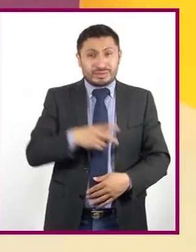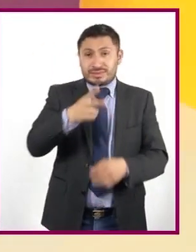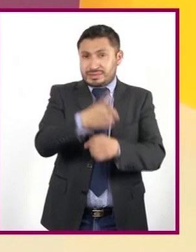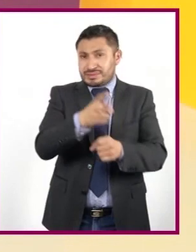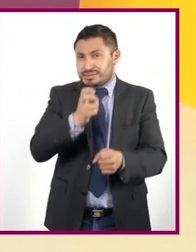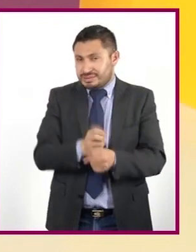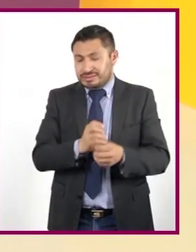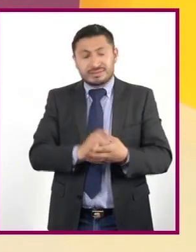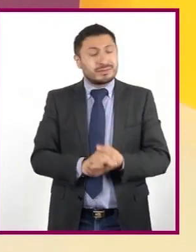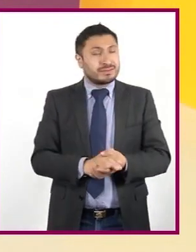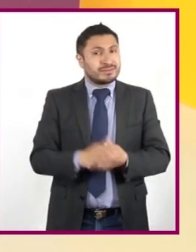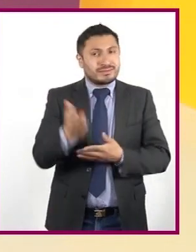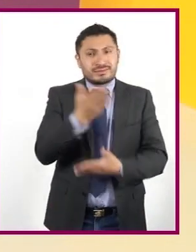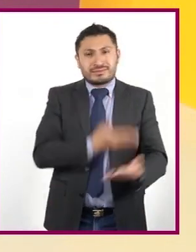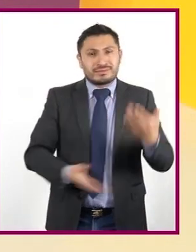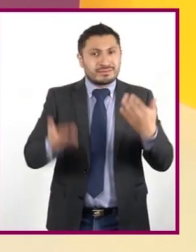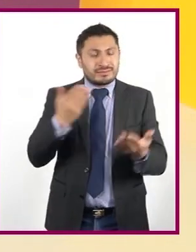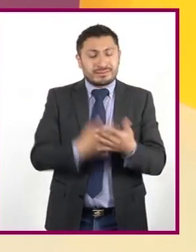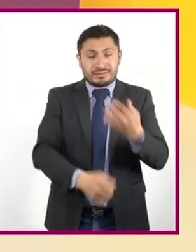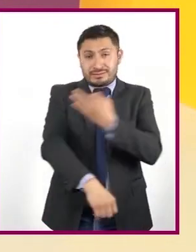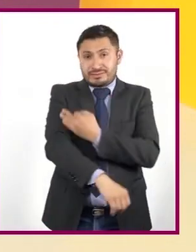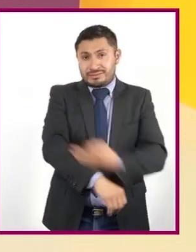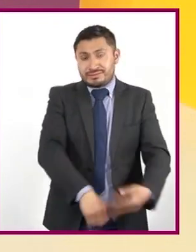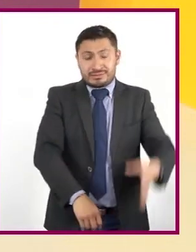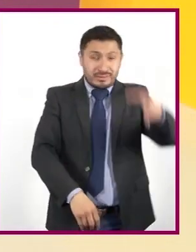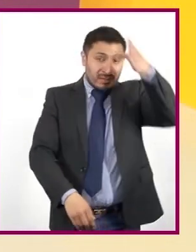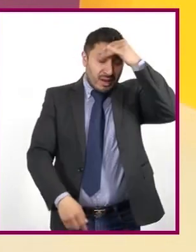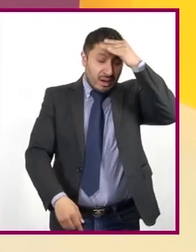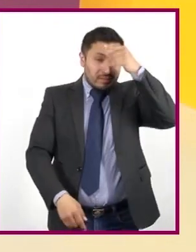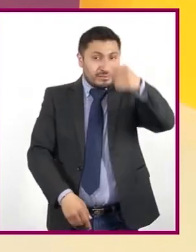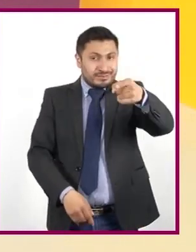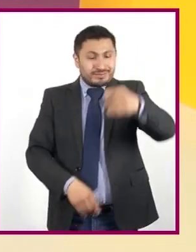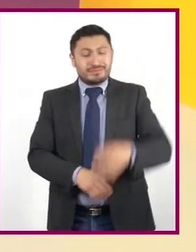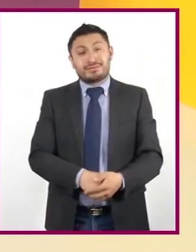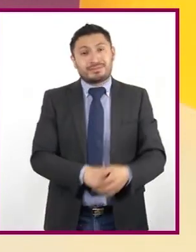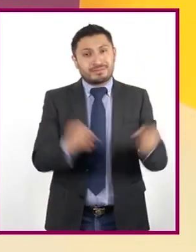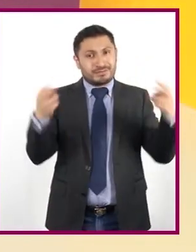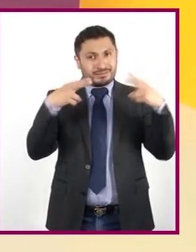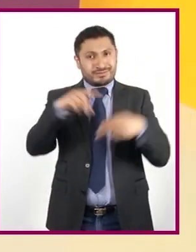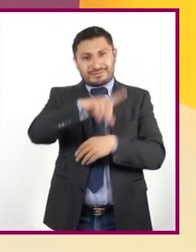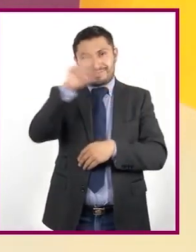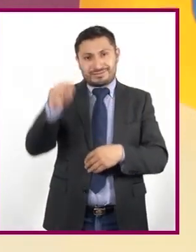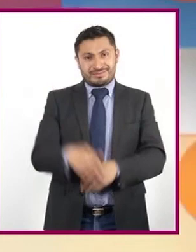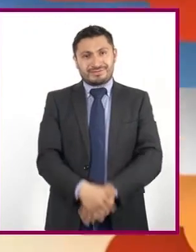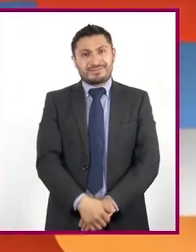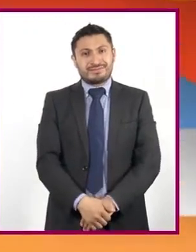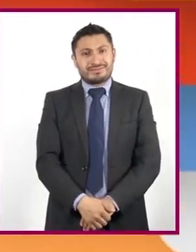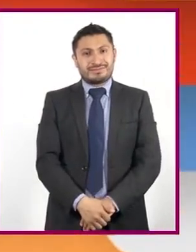invitamos a compartir con sus familias sus aprendizajes. Hasta la próxima.